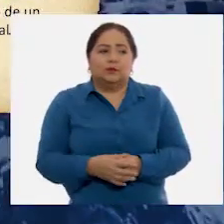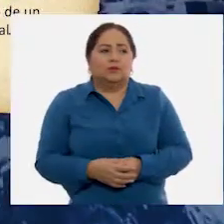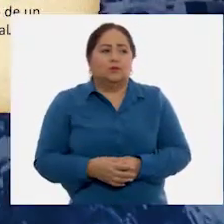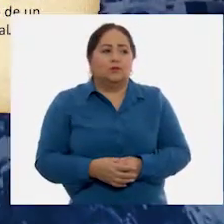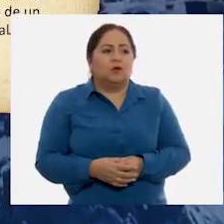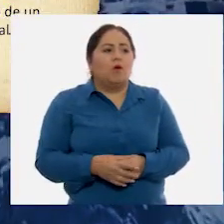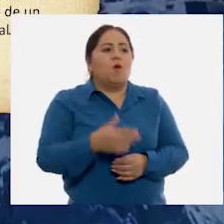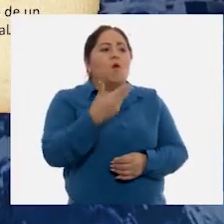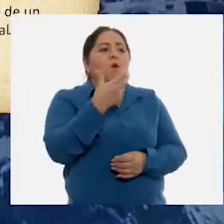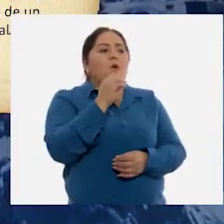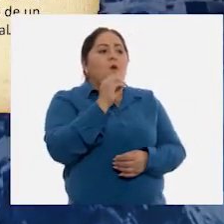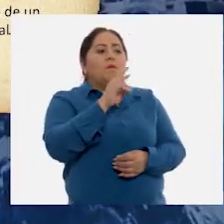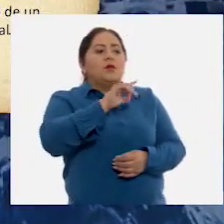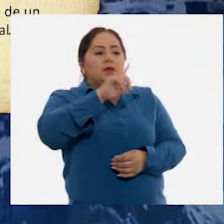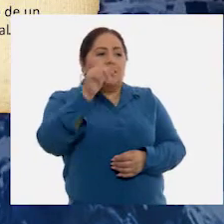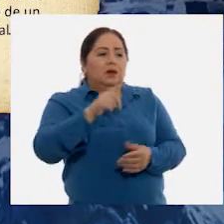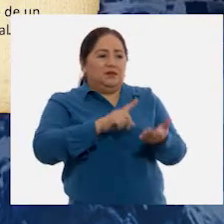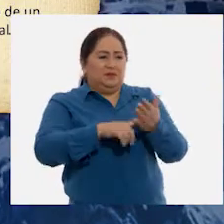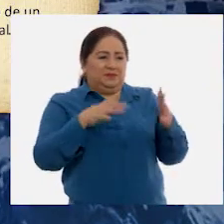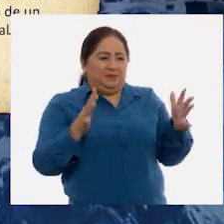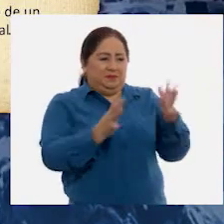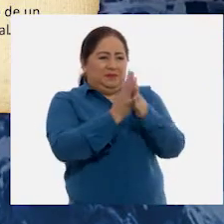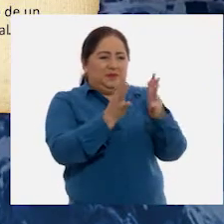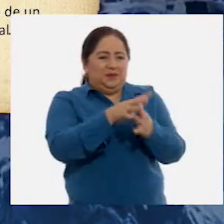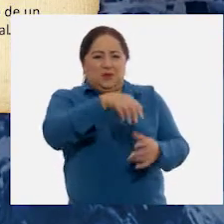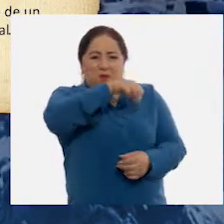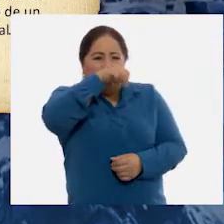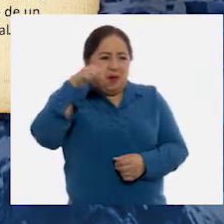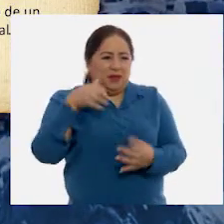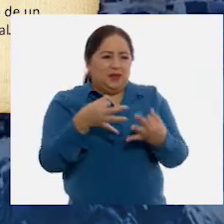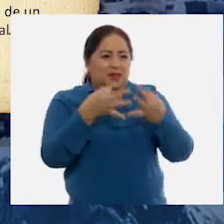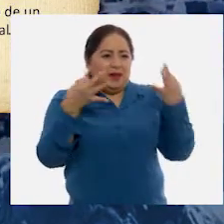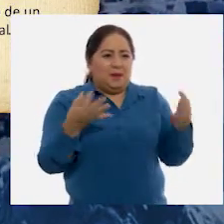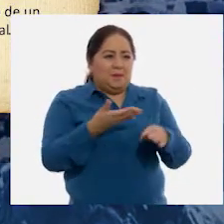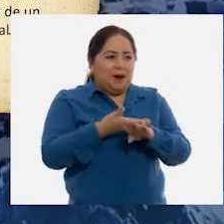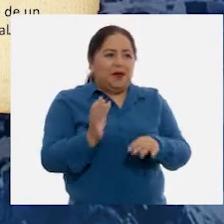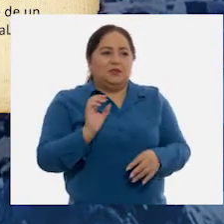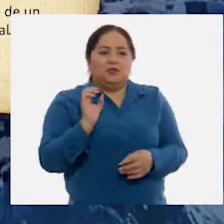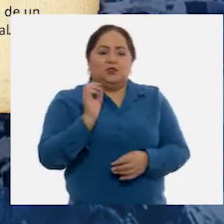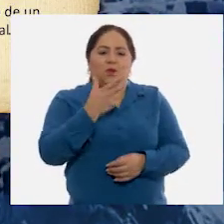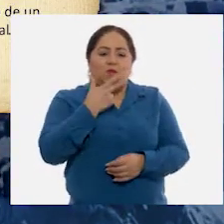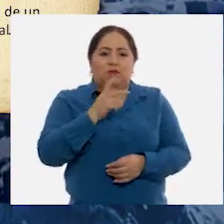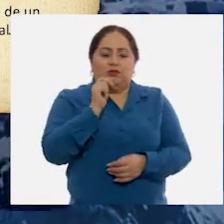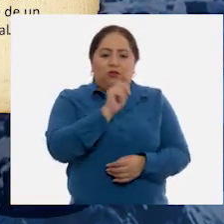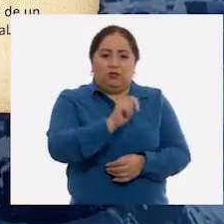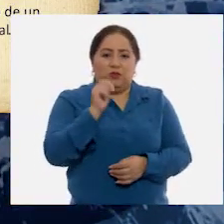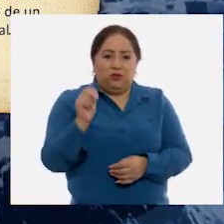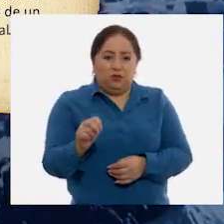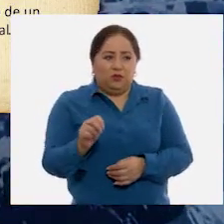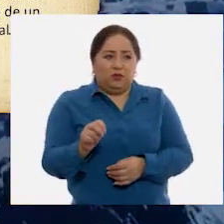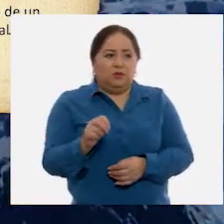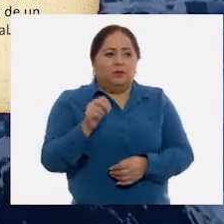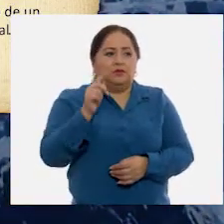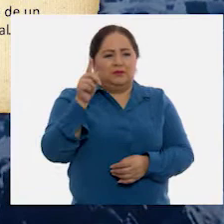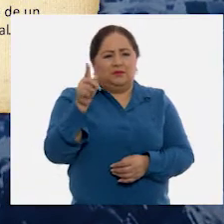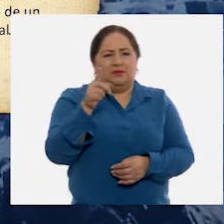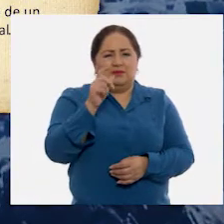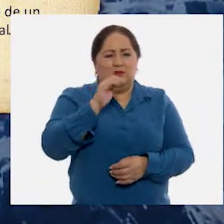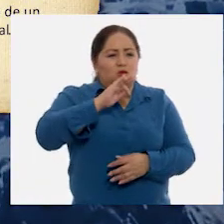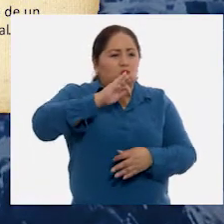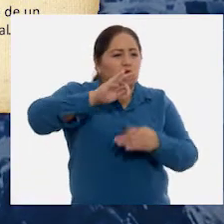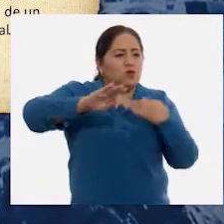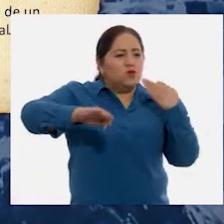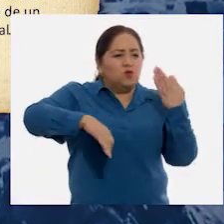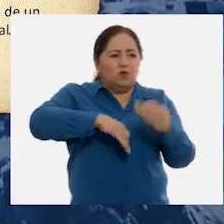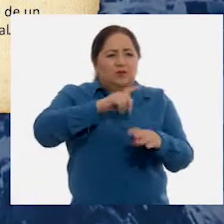oh Villa, los combates de Ciudad Juárez, Tierra Blanca, Chihuahua, Torreón, sugiere, por todo